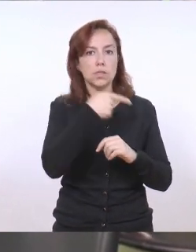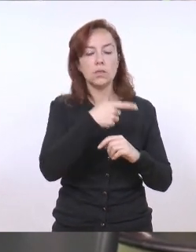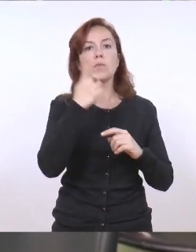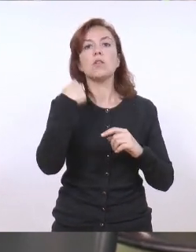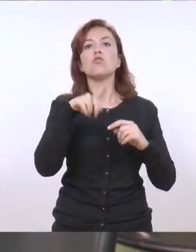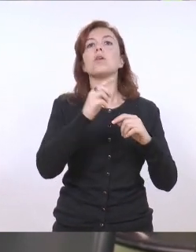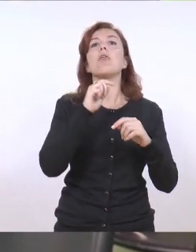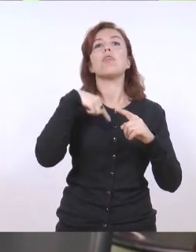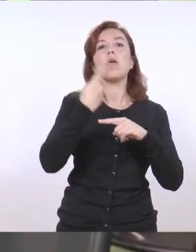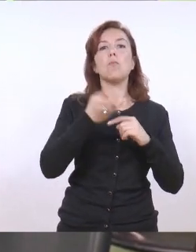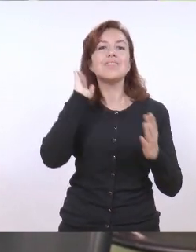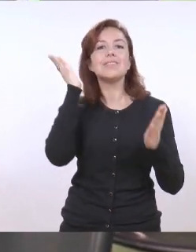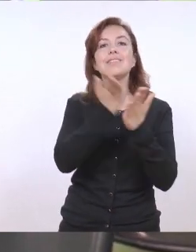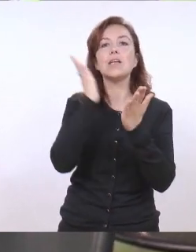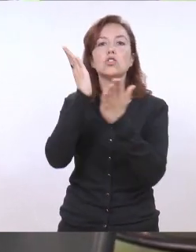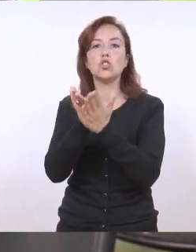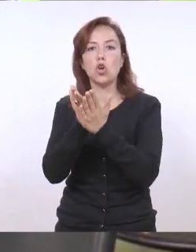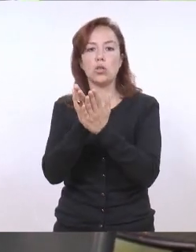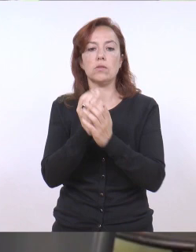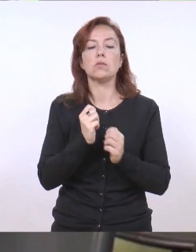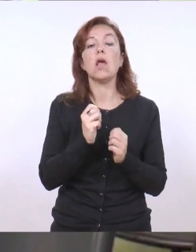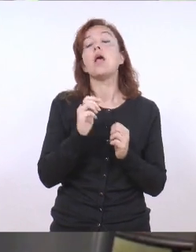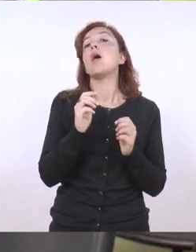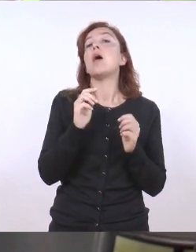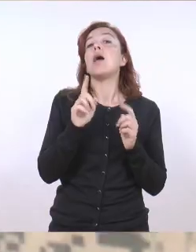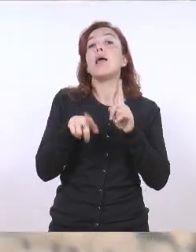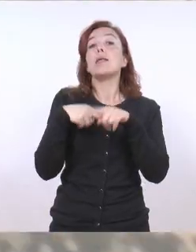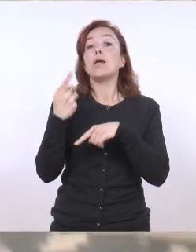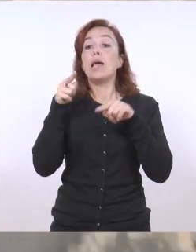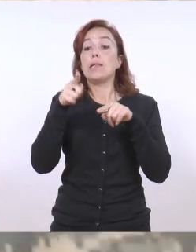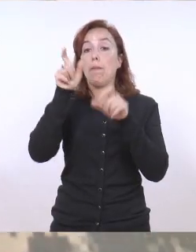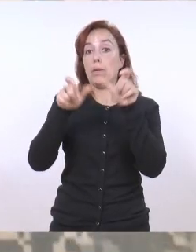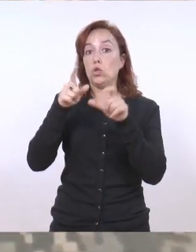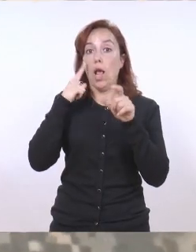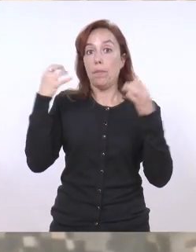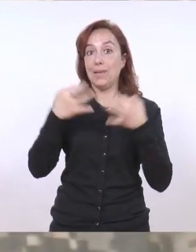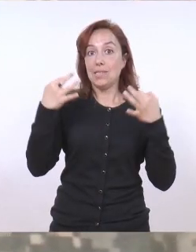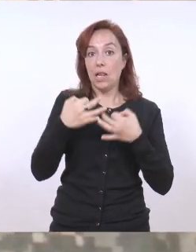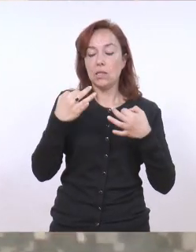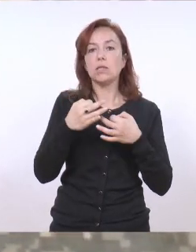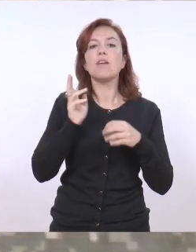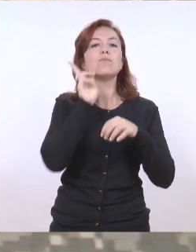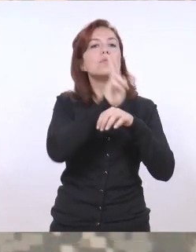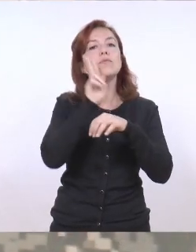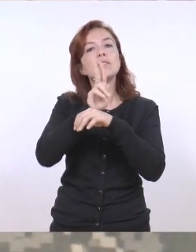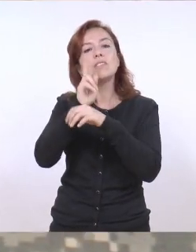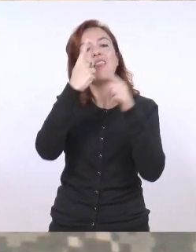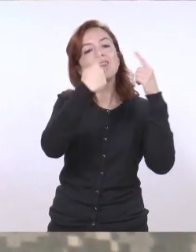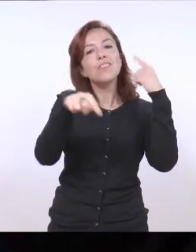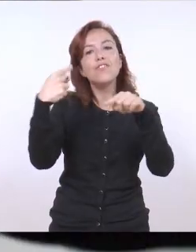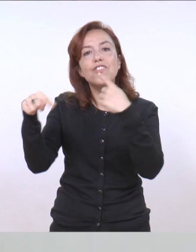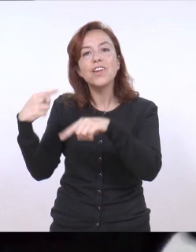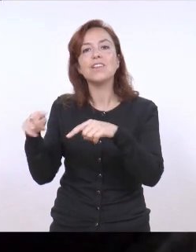luego vienen la aplicación de las infracciones y las sanciones que se producen. Por otra parte, estos expertos estuvieron realizando visitas